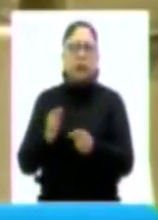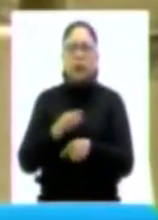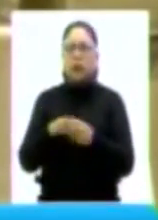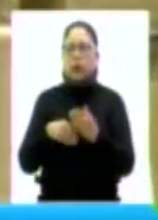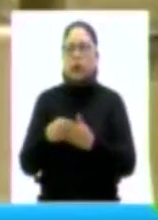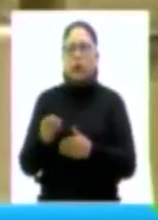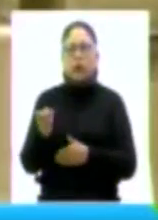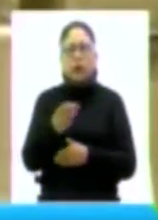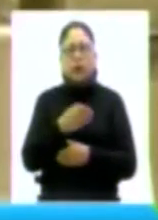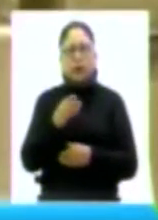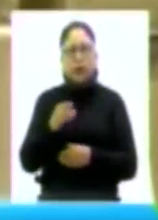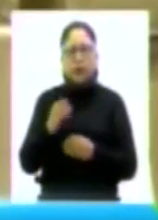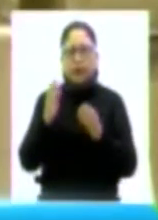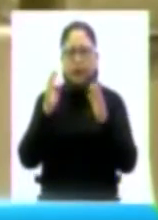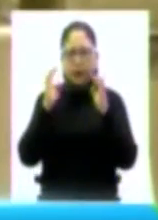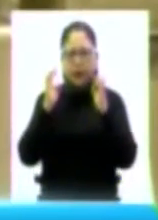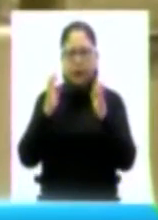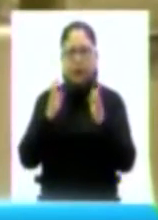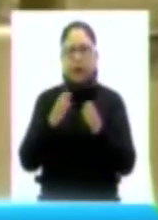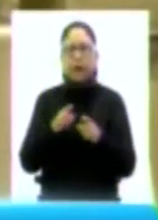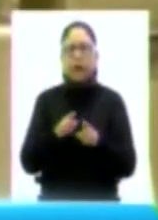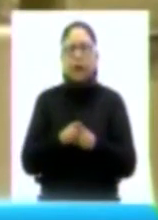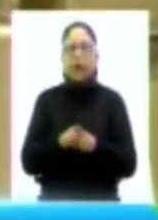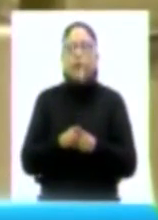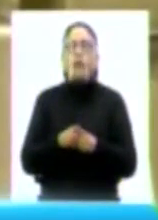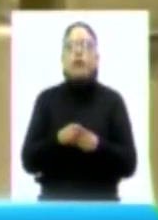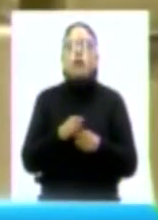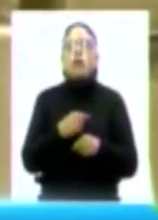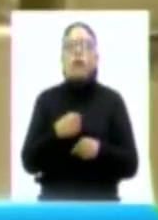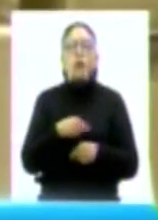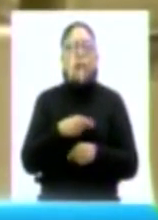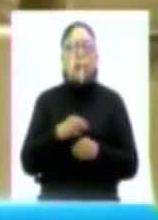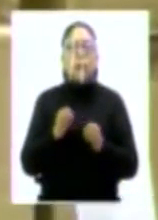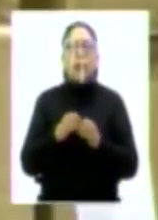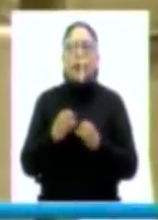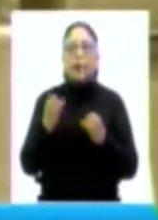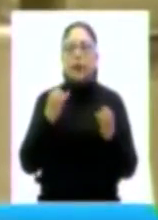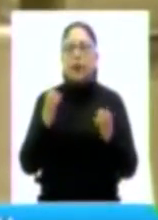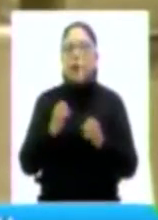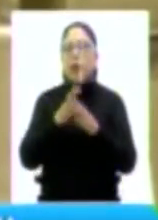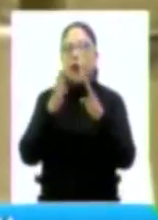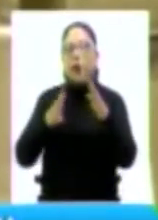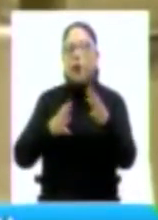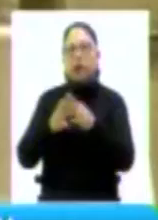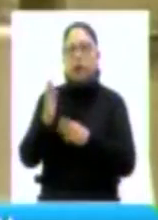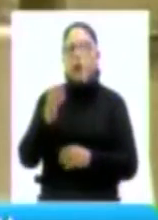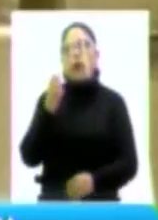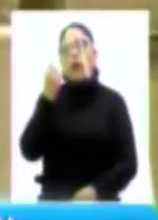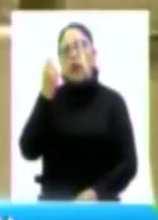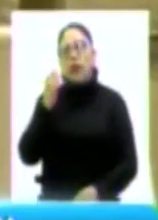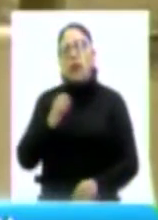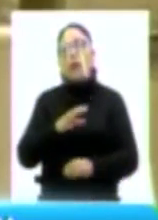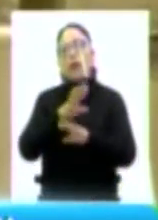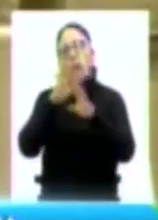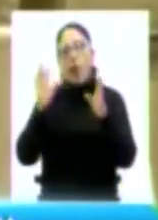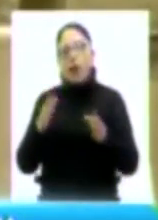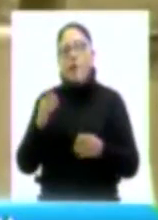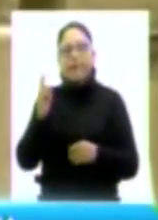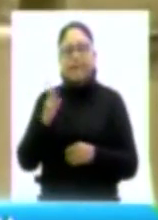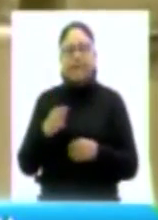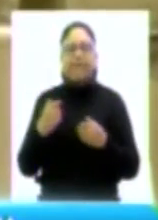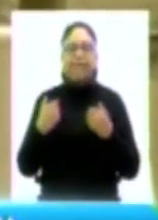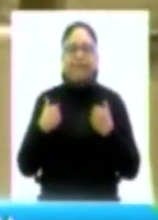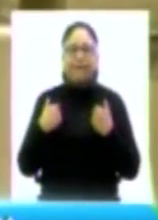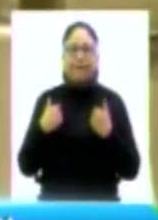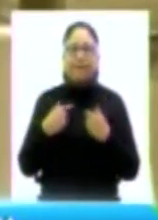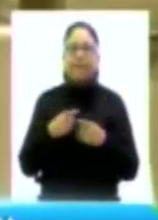Lo cierto es que ahí nosotros tendremos una información mucho más clara, mucho más transparente, que por supuesto se hará conocer a